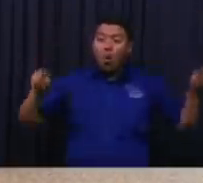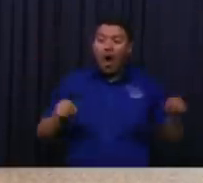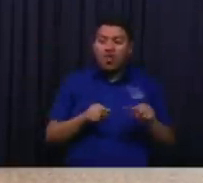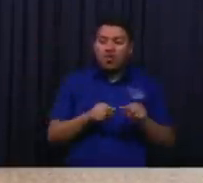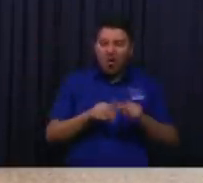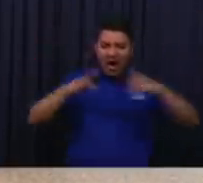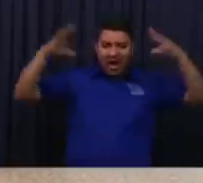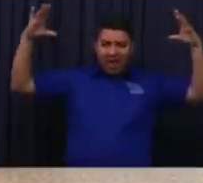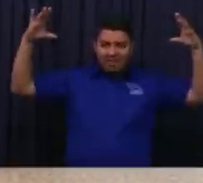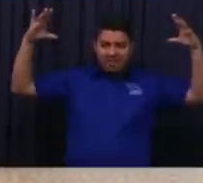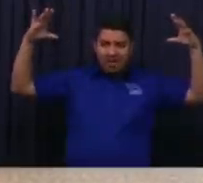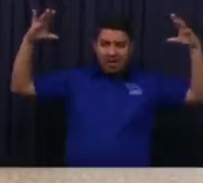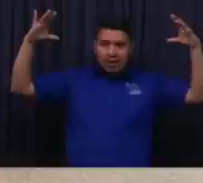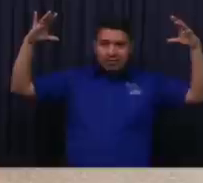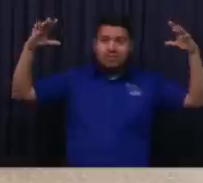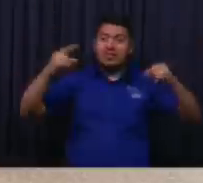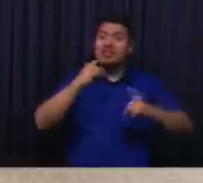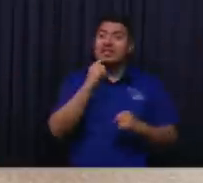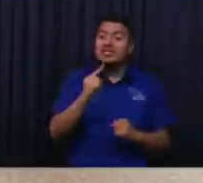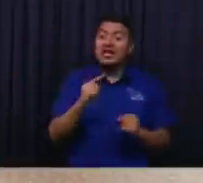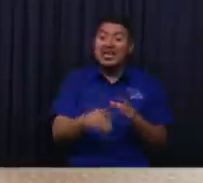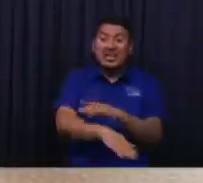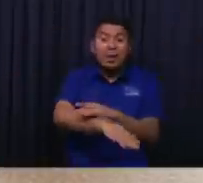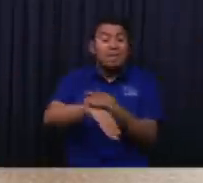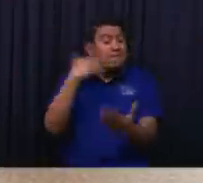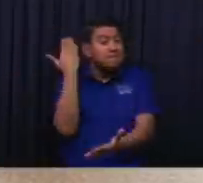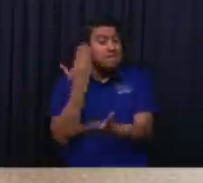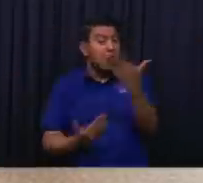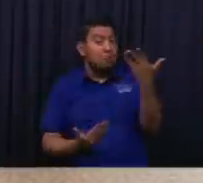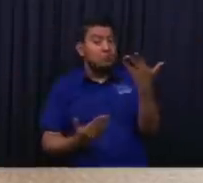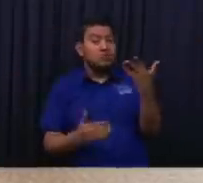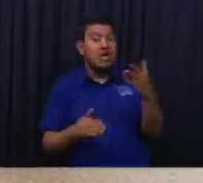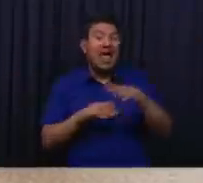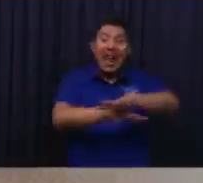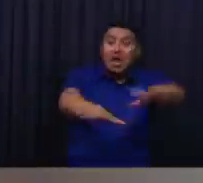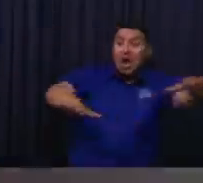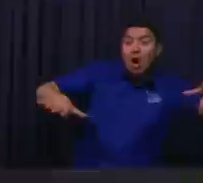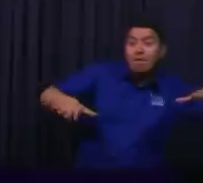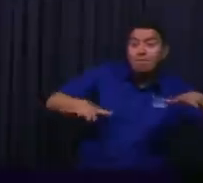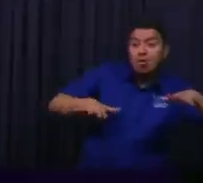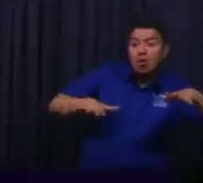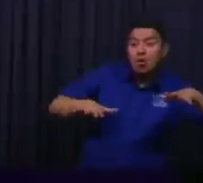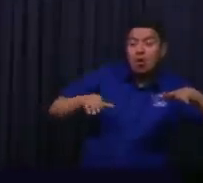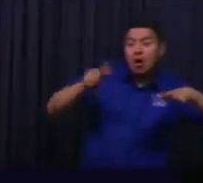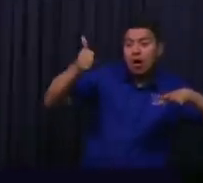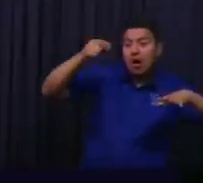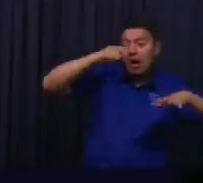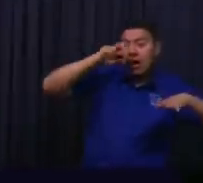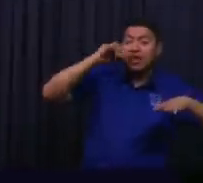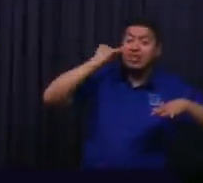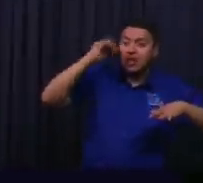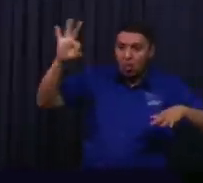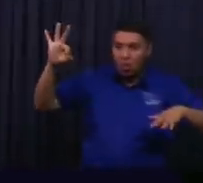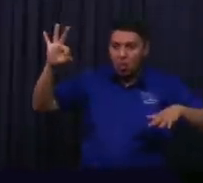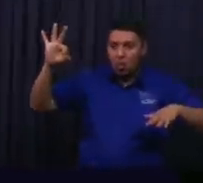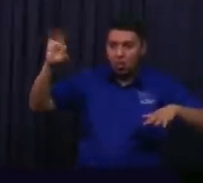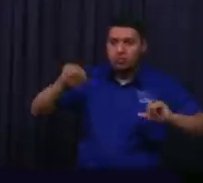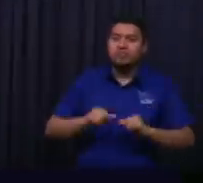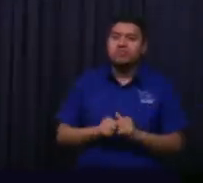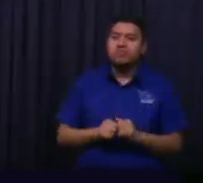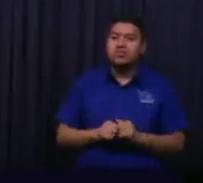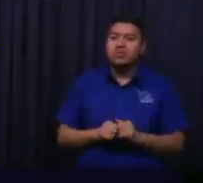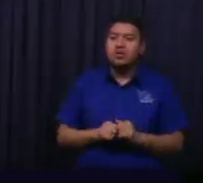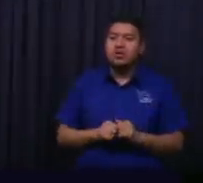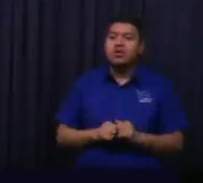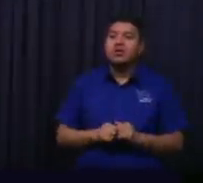aldeas, y en el lugar santísimo levantarse de madrugada hacia las viñas. Y en